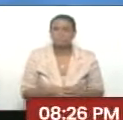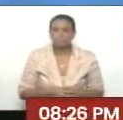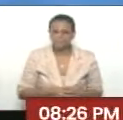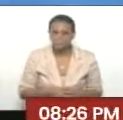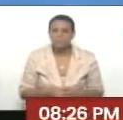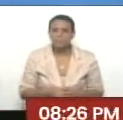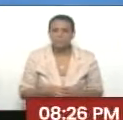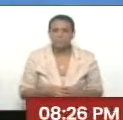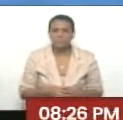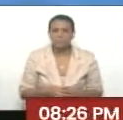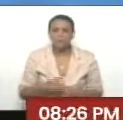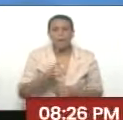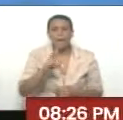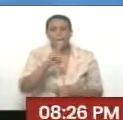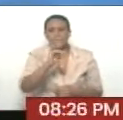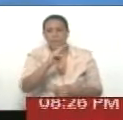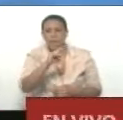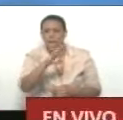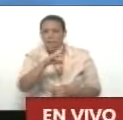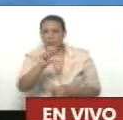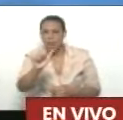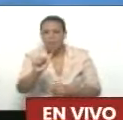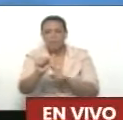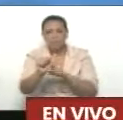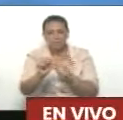La dictadura de Videla.